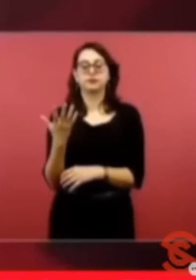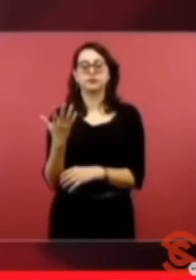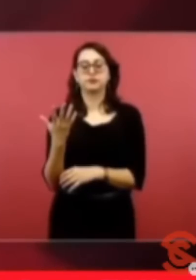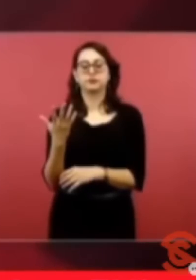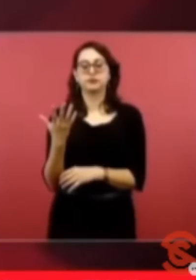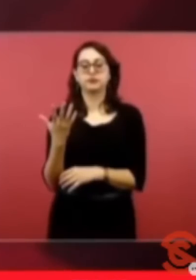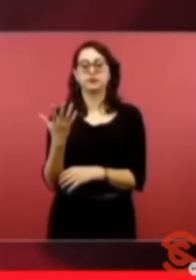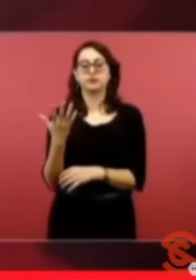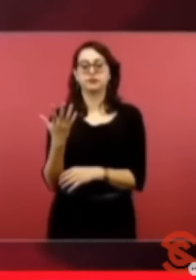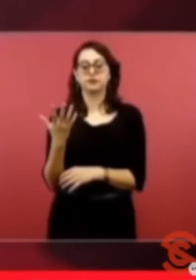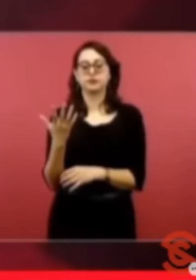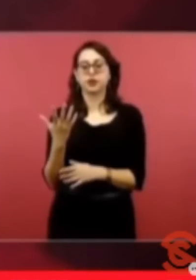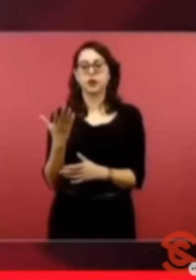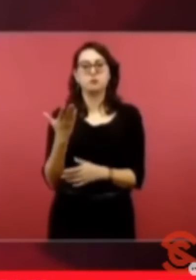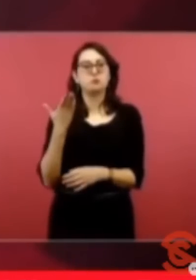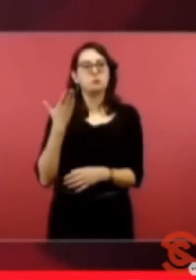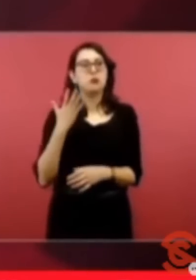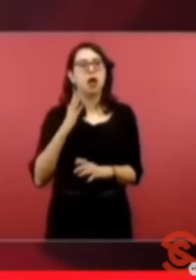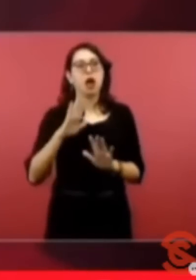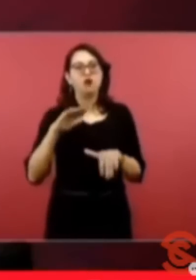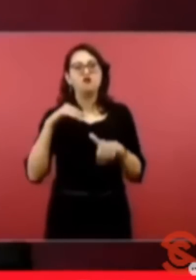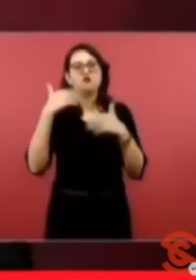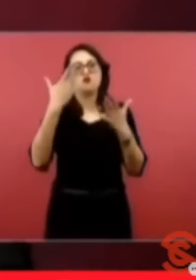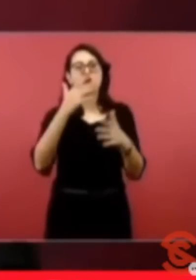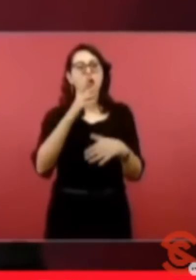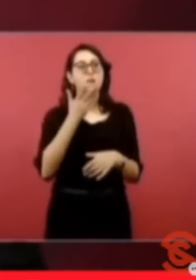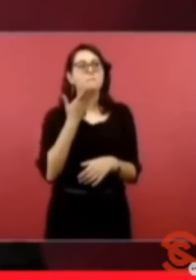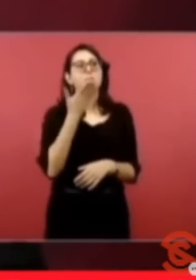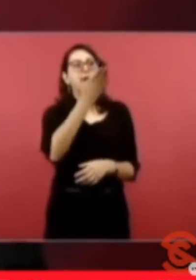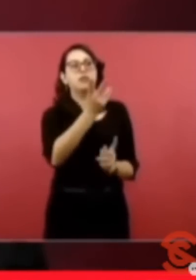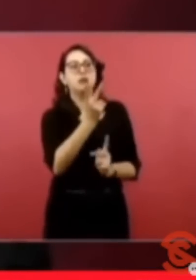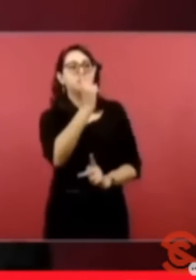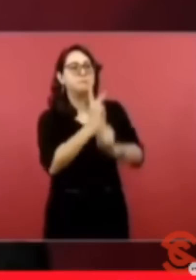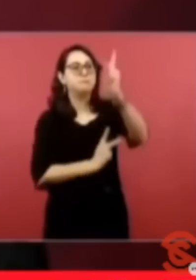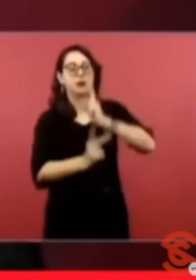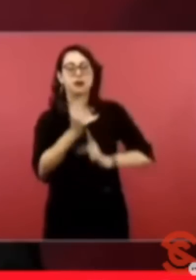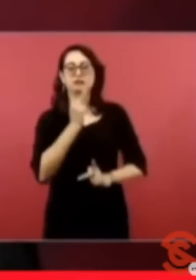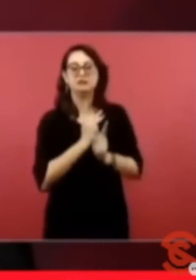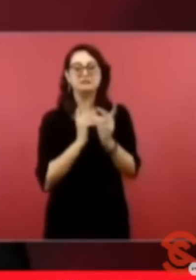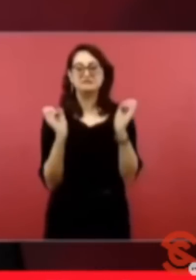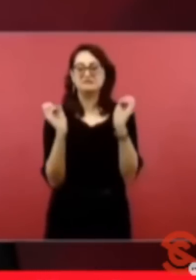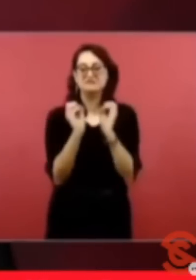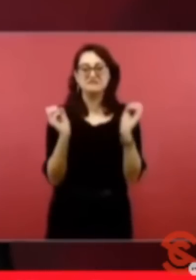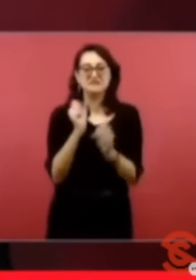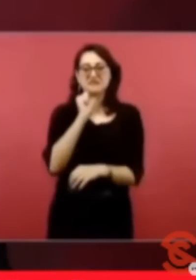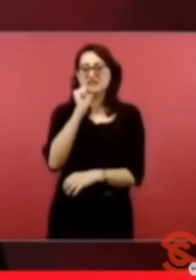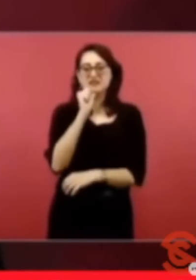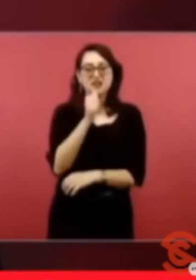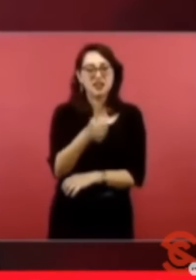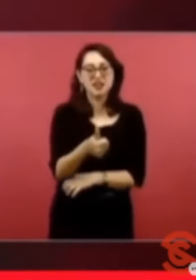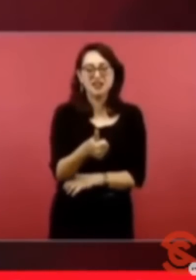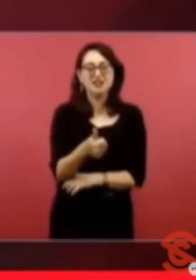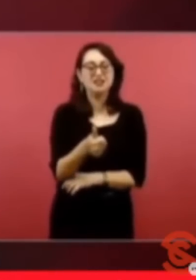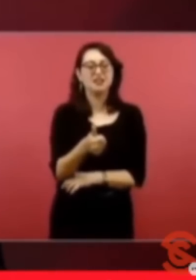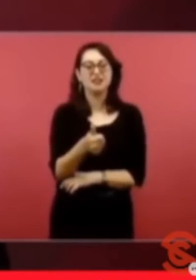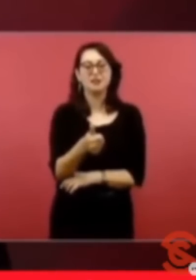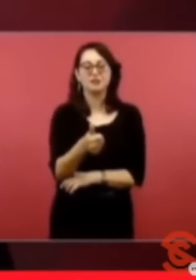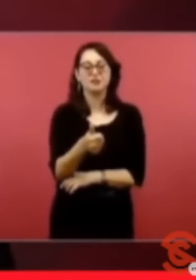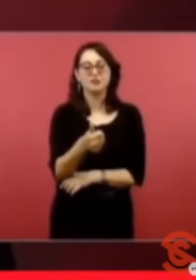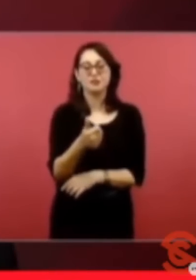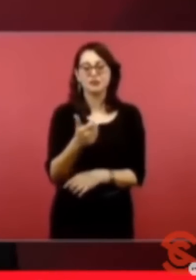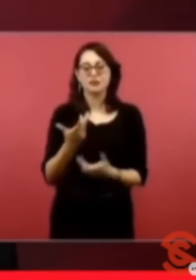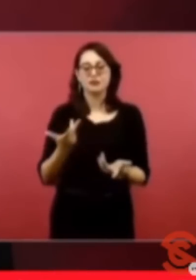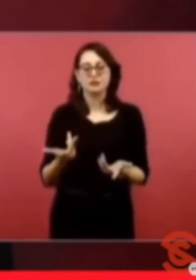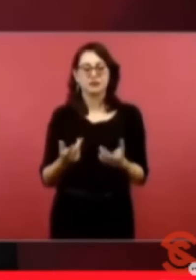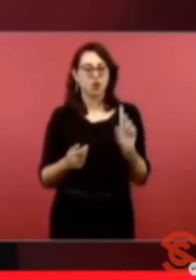No hemos solicitado deuda adicional. No se ha endeudado el país. El